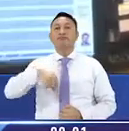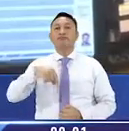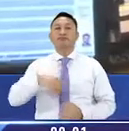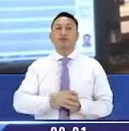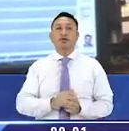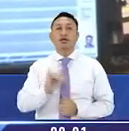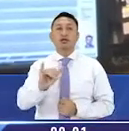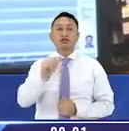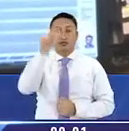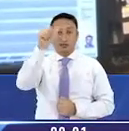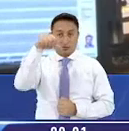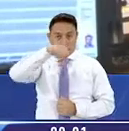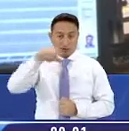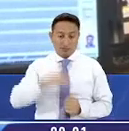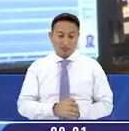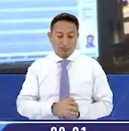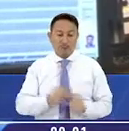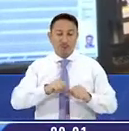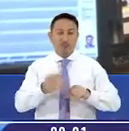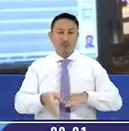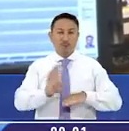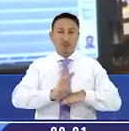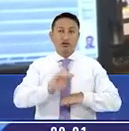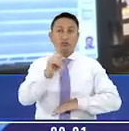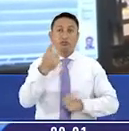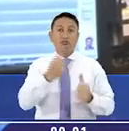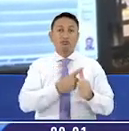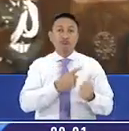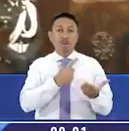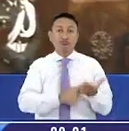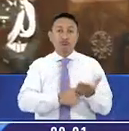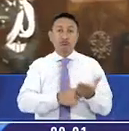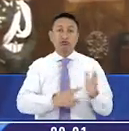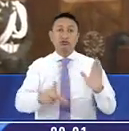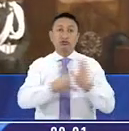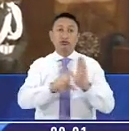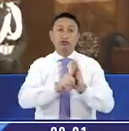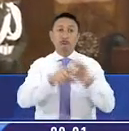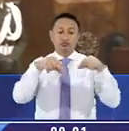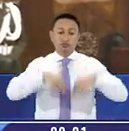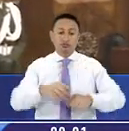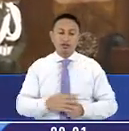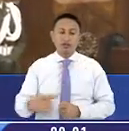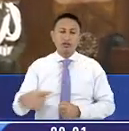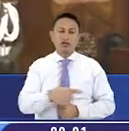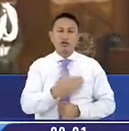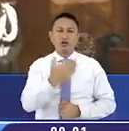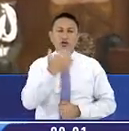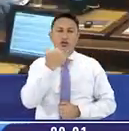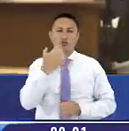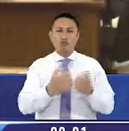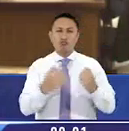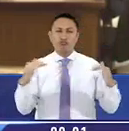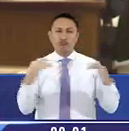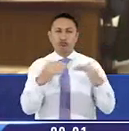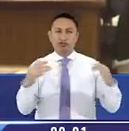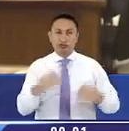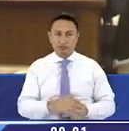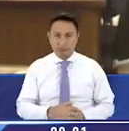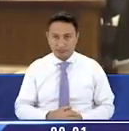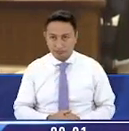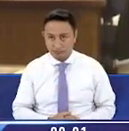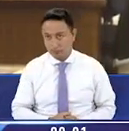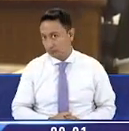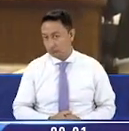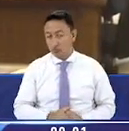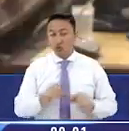los asambleístas llevaron a cabo el primer debate de la ley orgánica para enfrentar el conflicto armado. Y el bloque